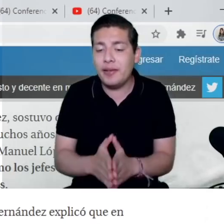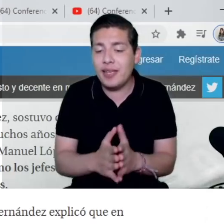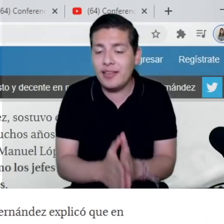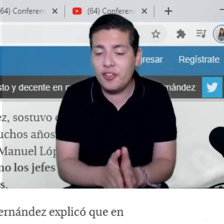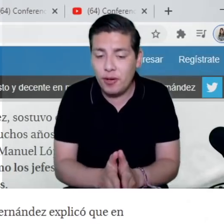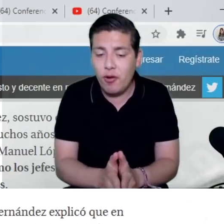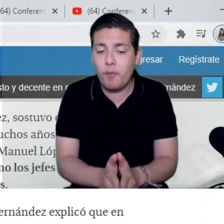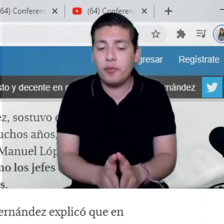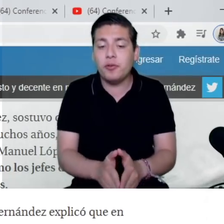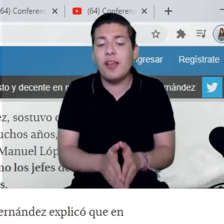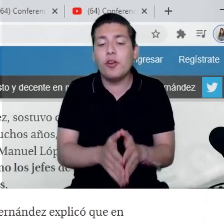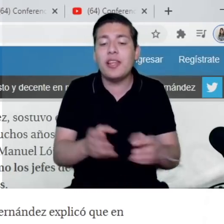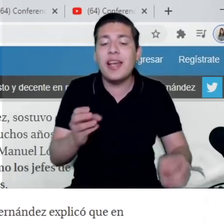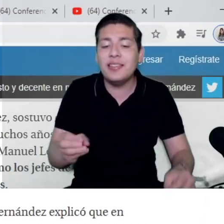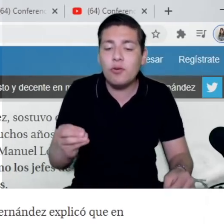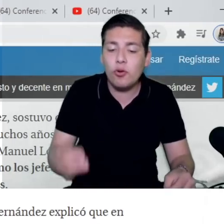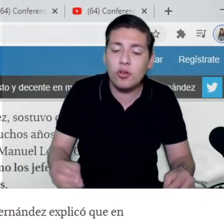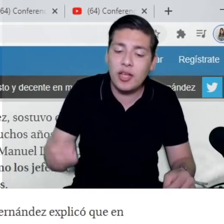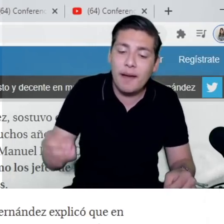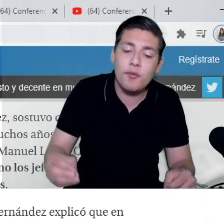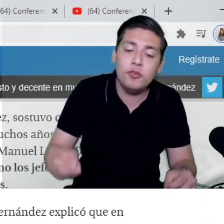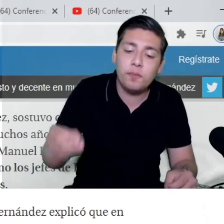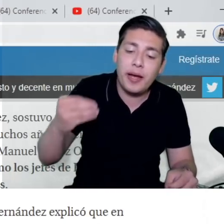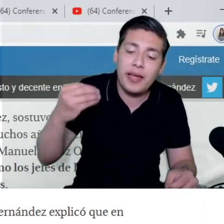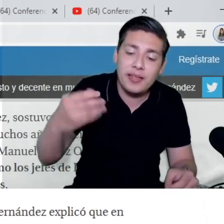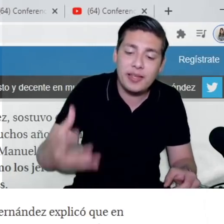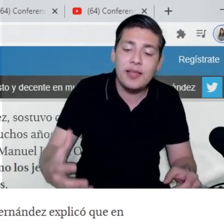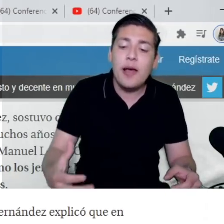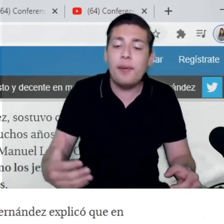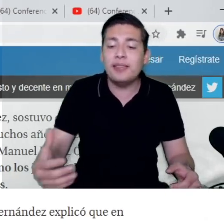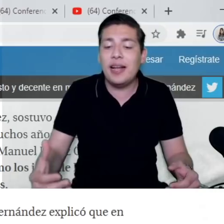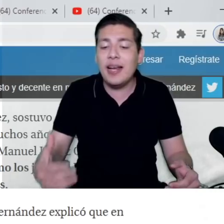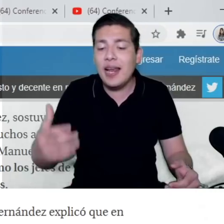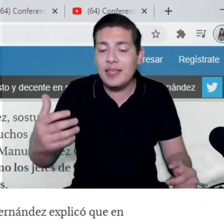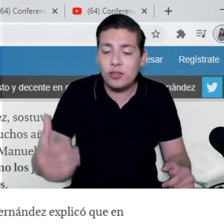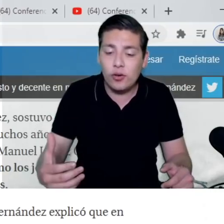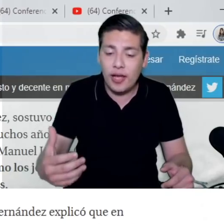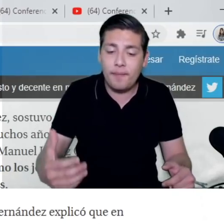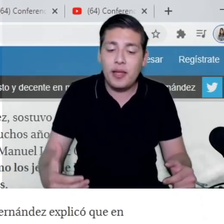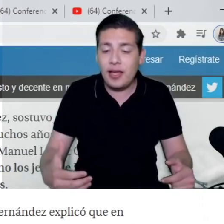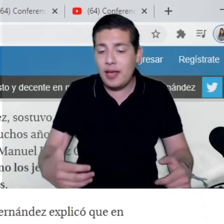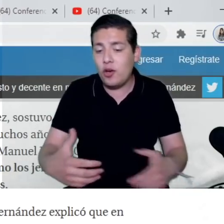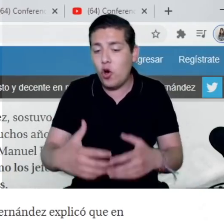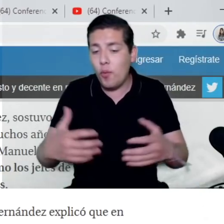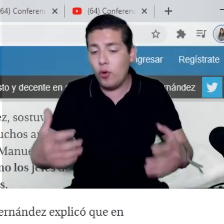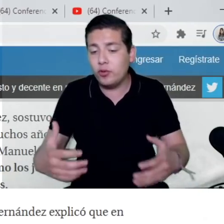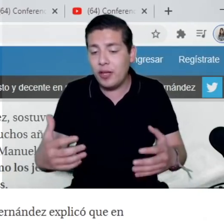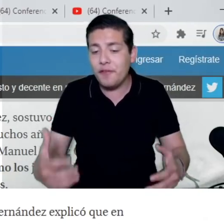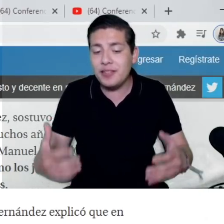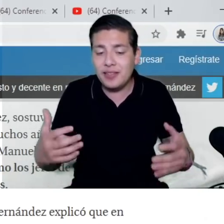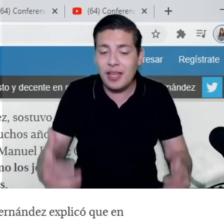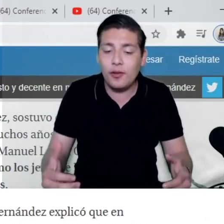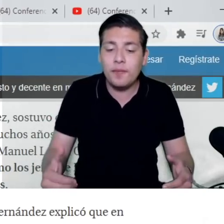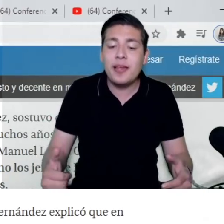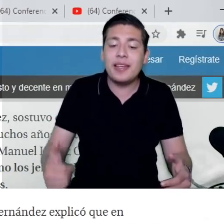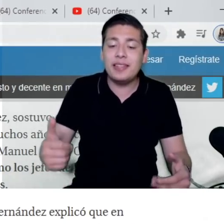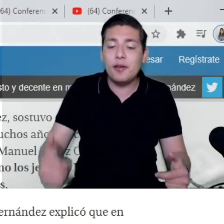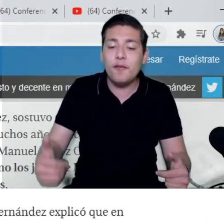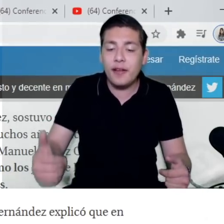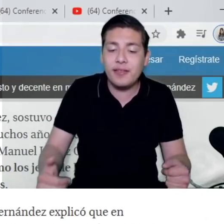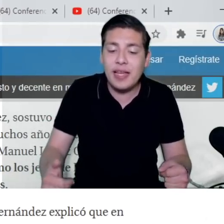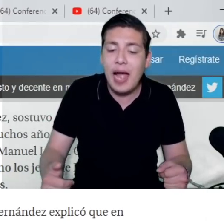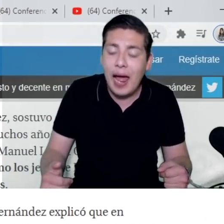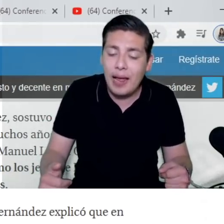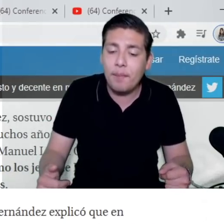que encabeza Andrés Manuel López Obrador, y aseguró que ambos países pasarán a la historia como los jefes de Estado que